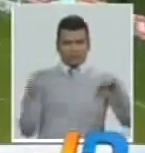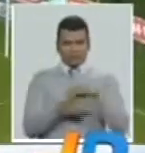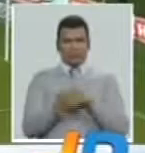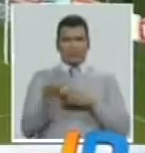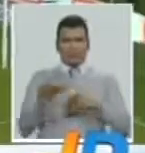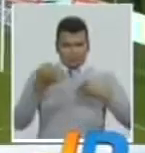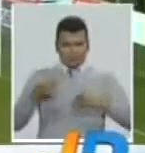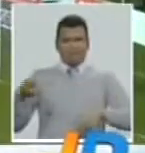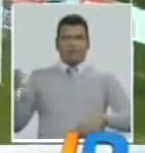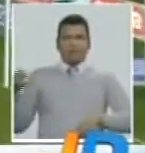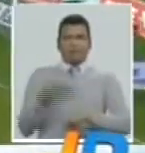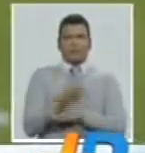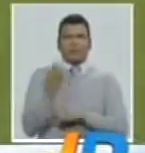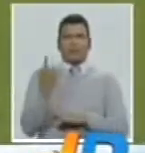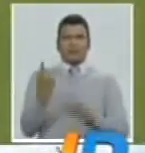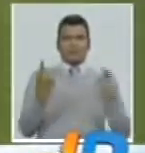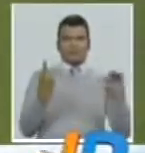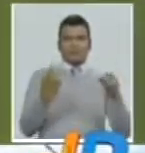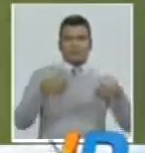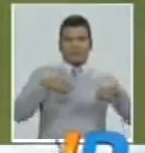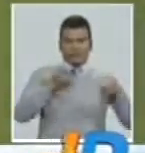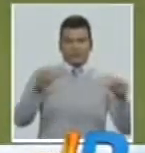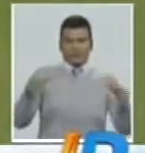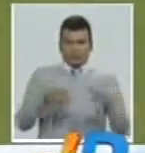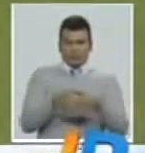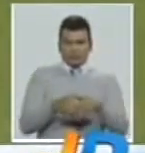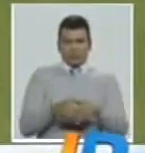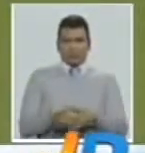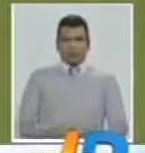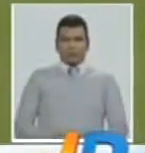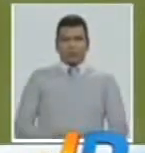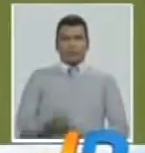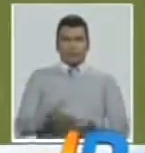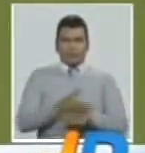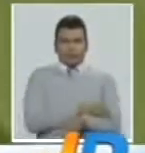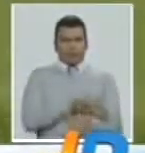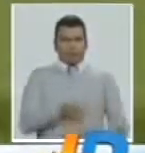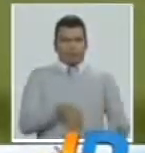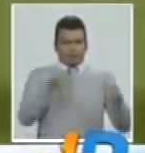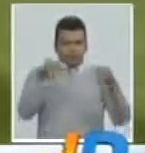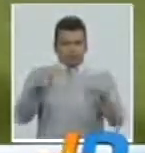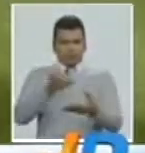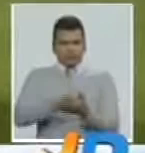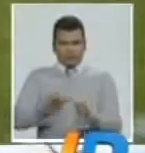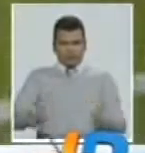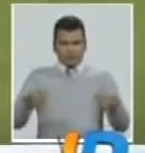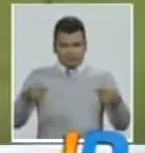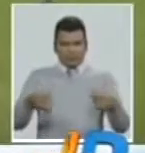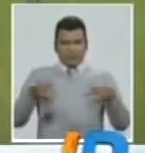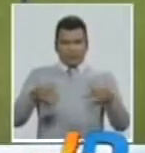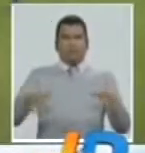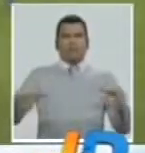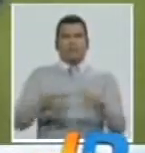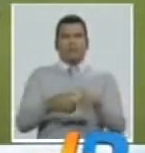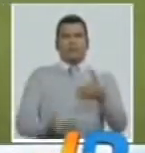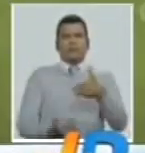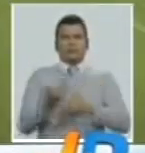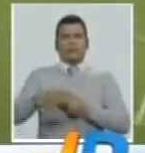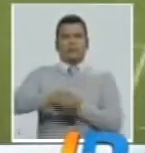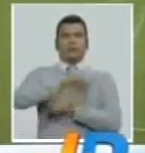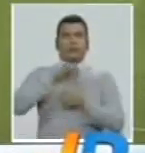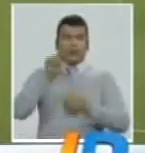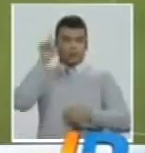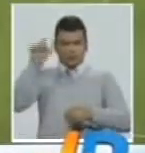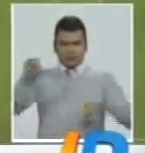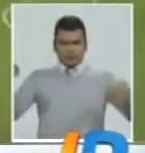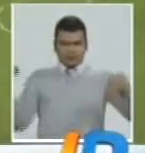el que vencieron 1-0 a Guadalajara, cumpliendo con juego aplazado de la octava jornada del torneo Apertura. La anotación del